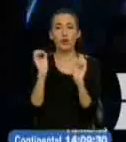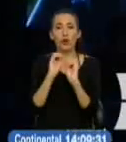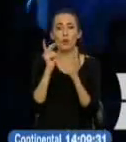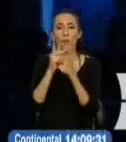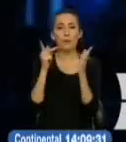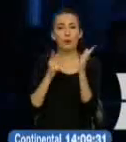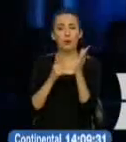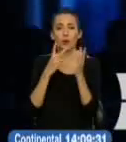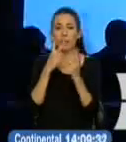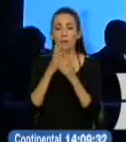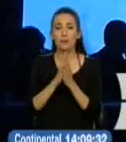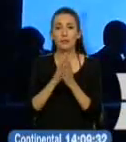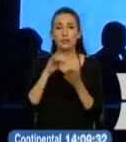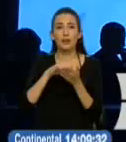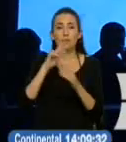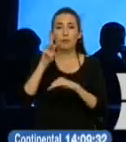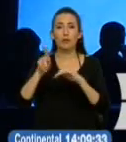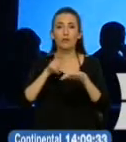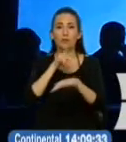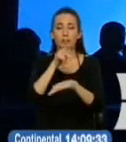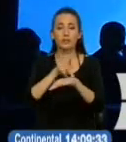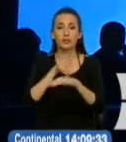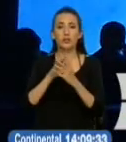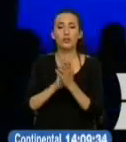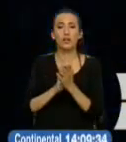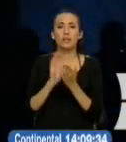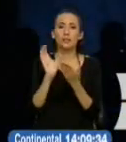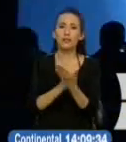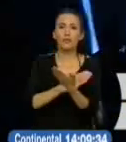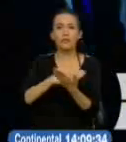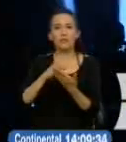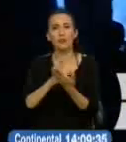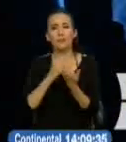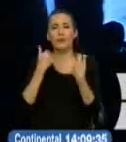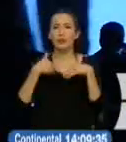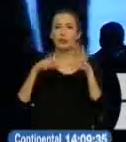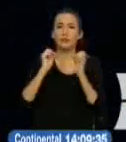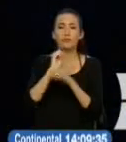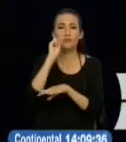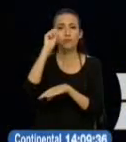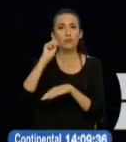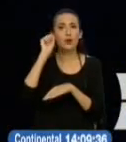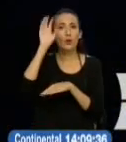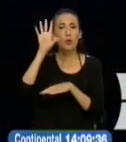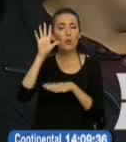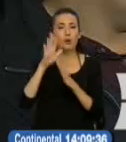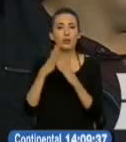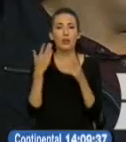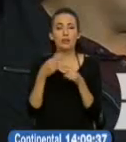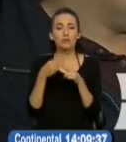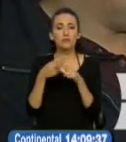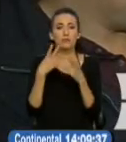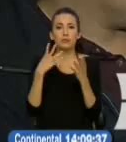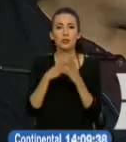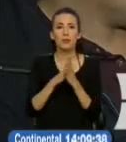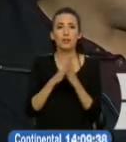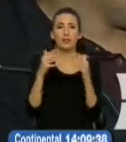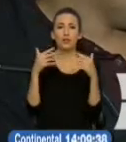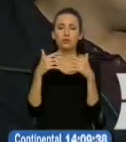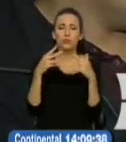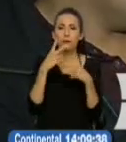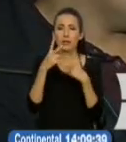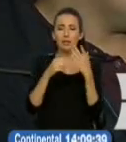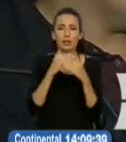sus productos de entretenimiento familiar, musical, comedia, cultural, deportivo y de suspenso para que sean difundidos a través de la